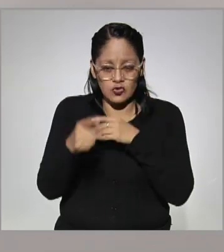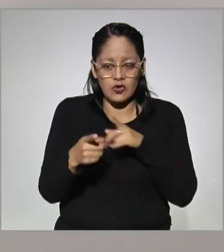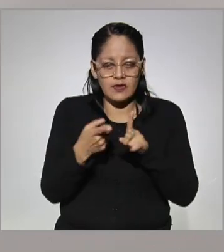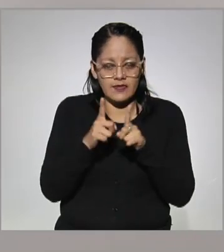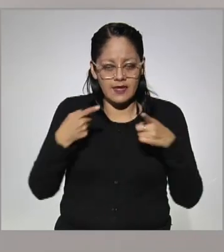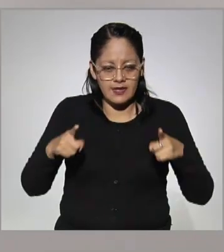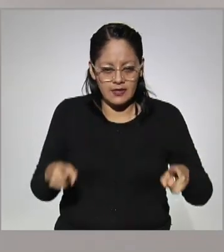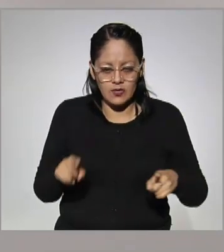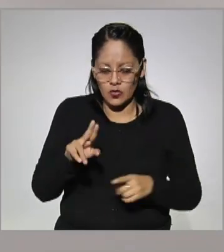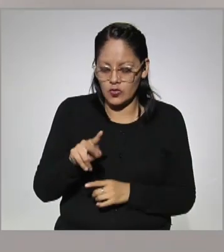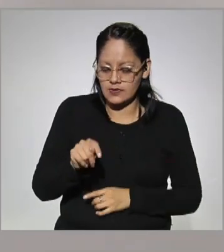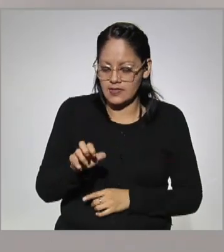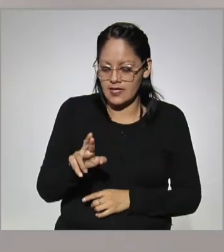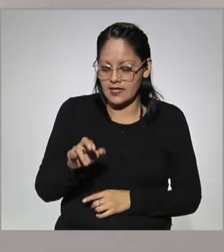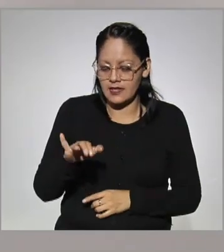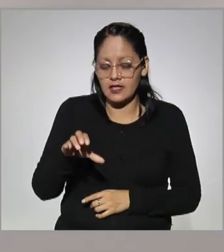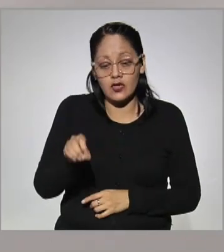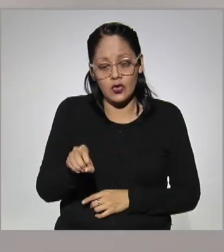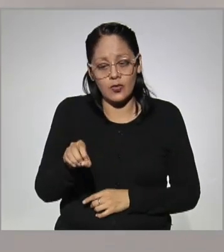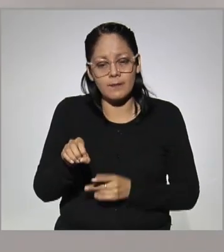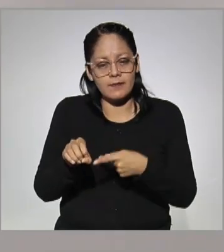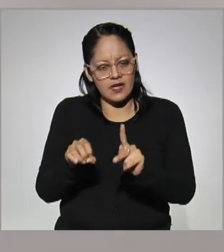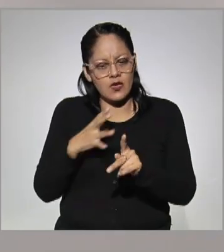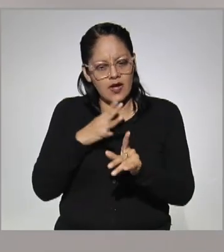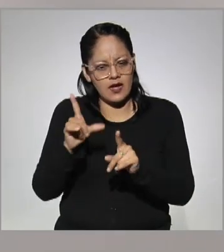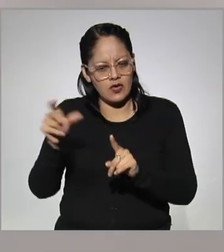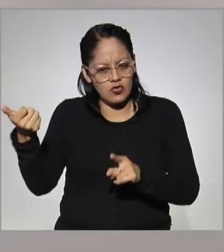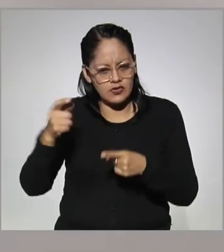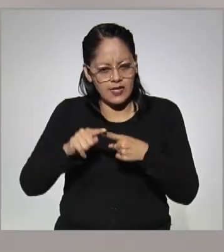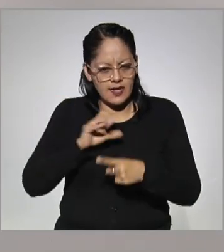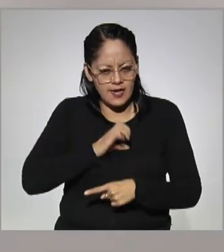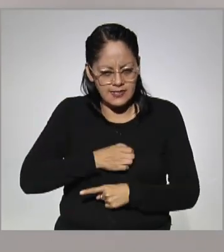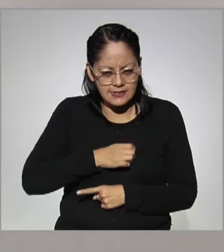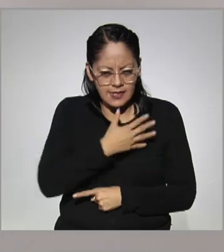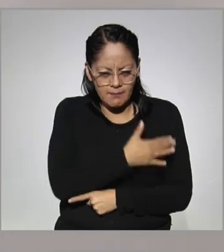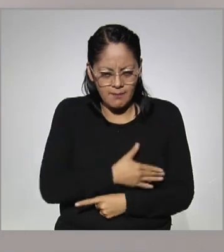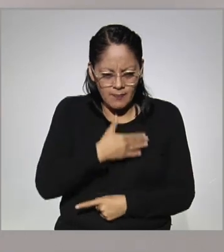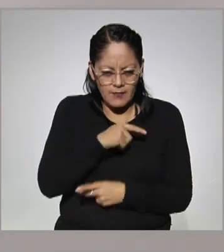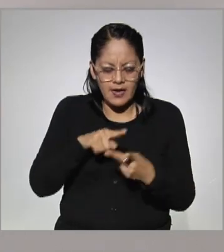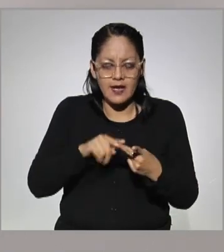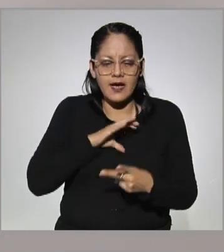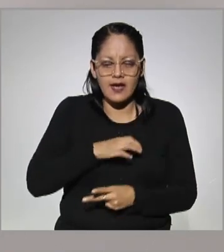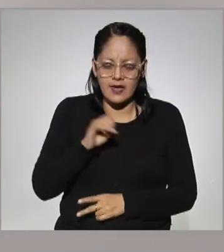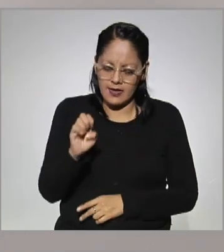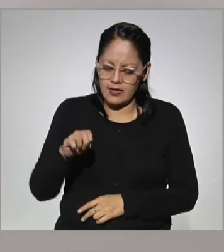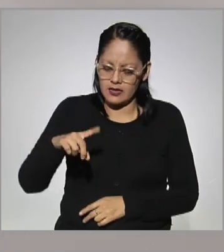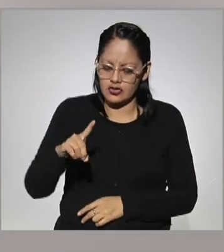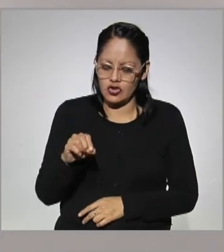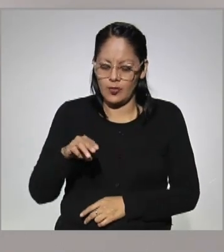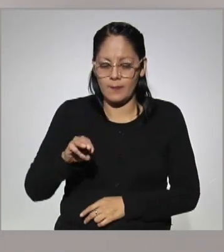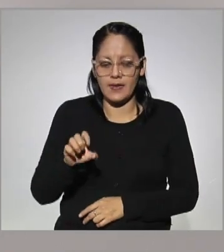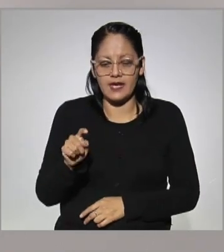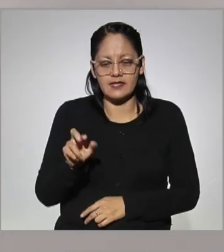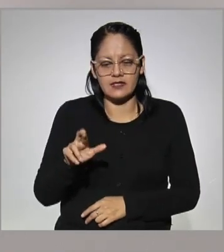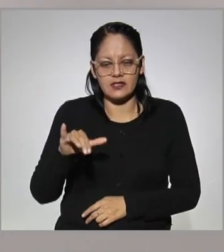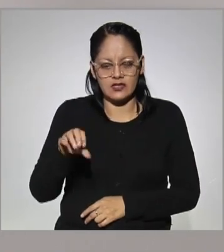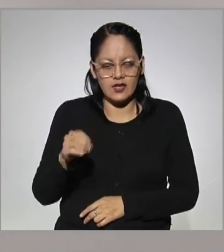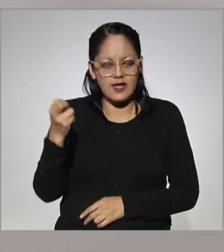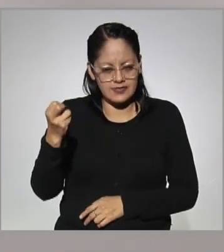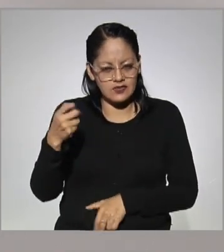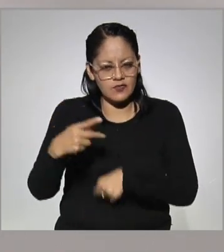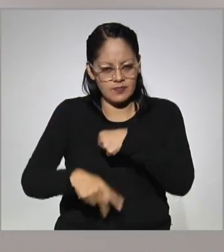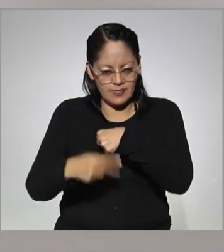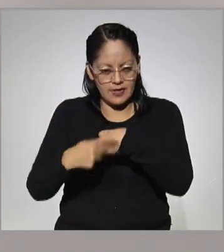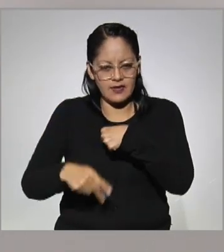cáncer uterino, pero sí para algunas otras, por ejemplo, cáncer de mama, cáncer de endometrio, ahí sí tiene ese factor de riesgo. Por eso se